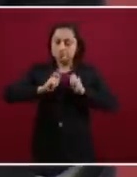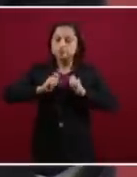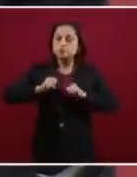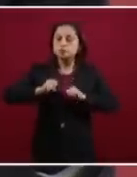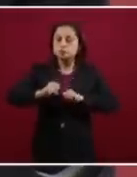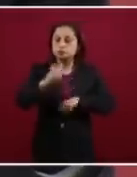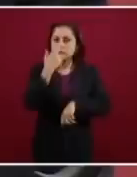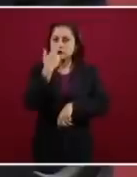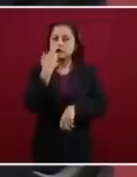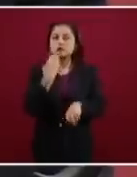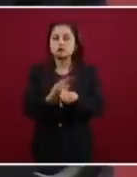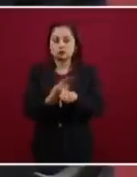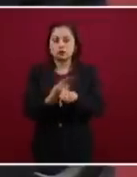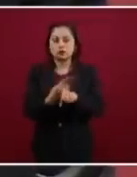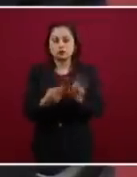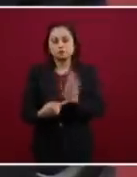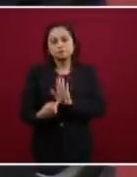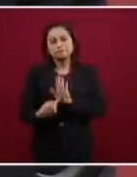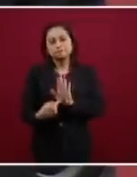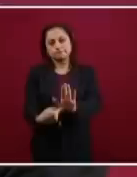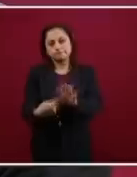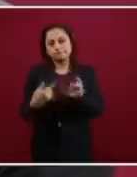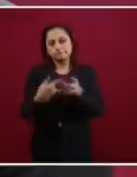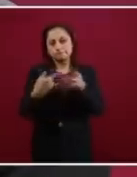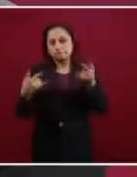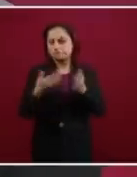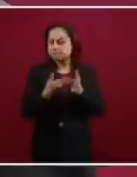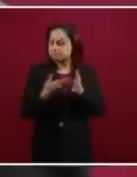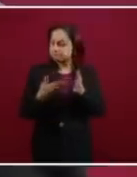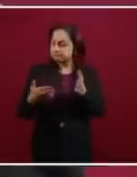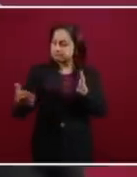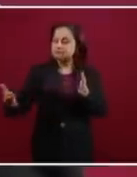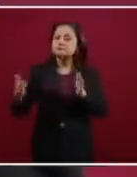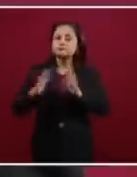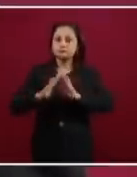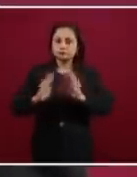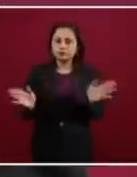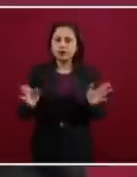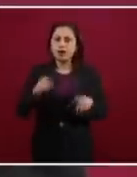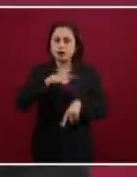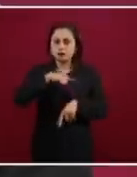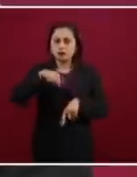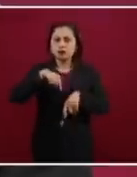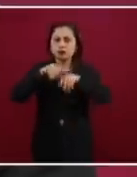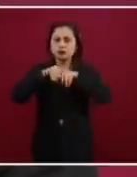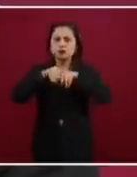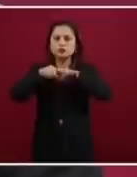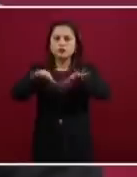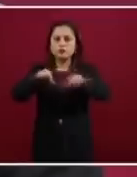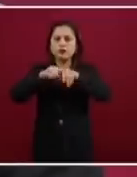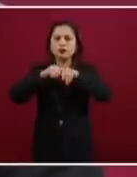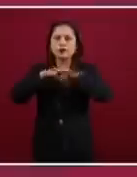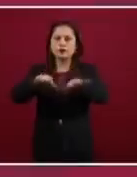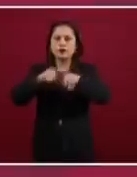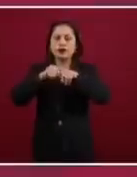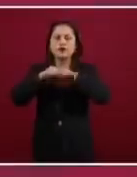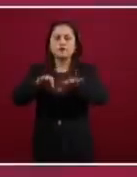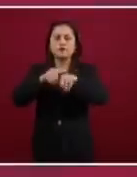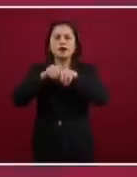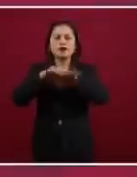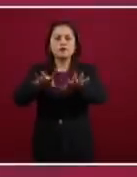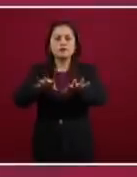nosotros la asumimos si ya estamos informando como nunca se había hecho